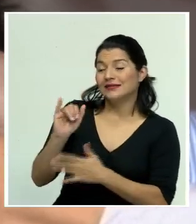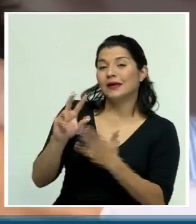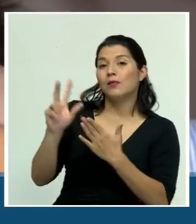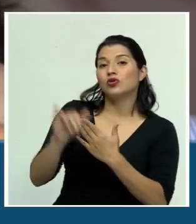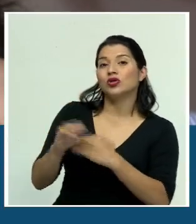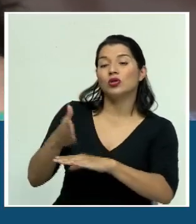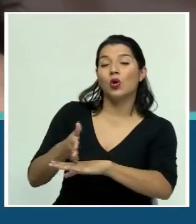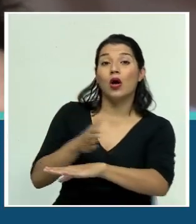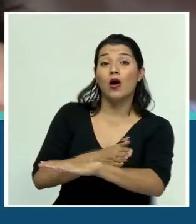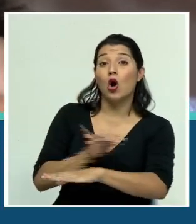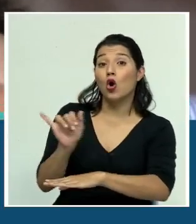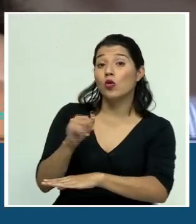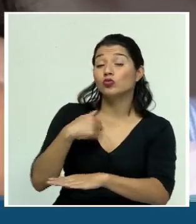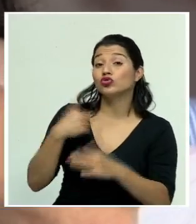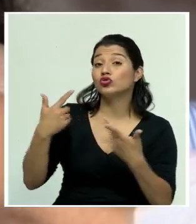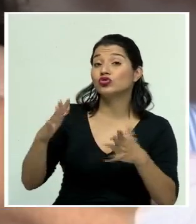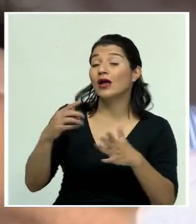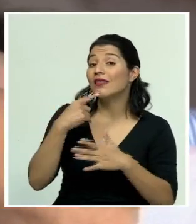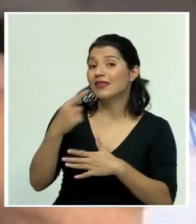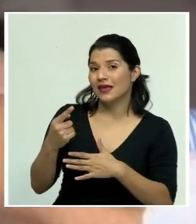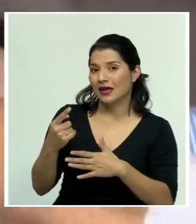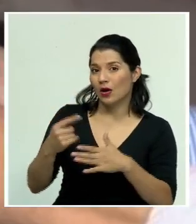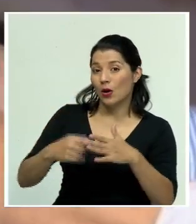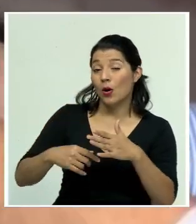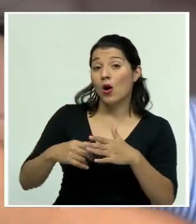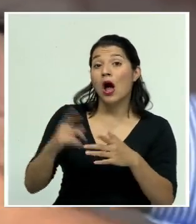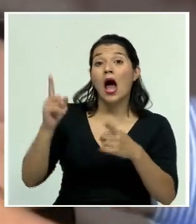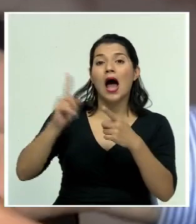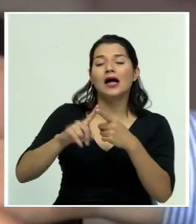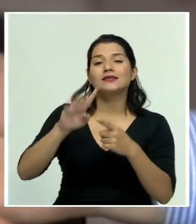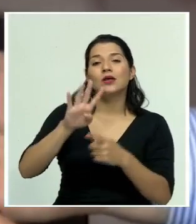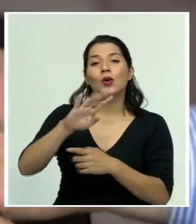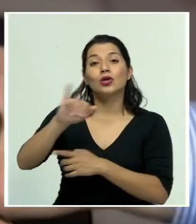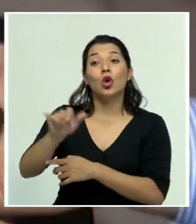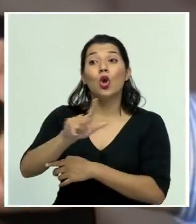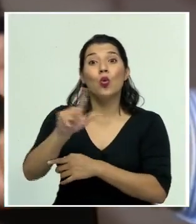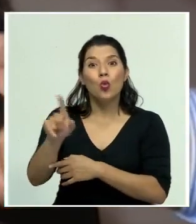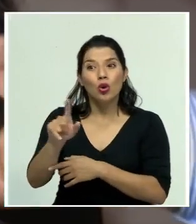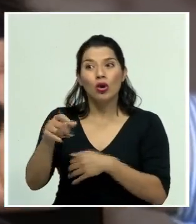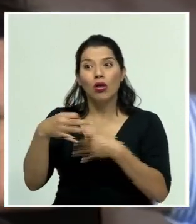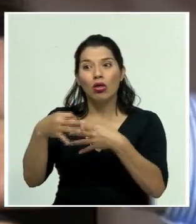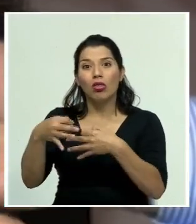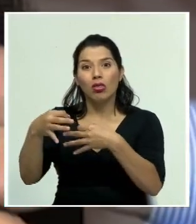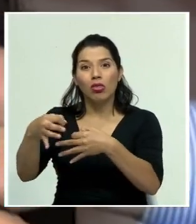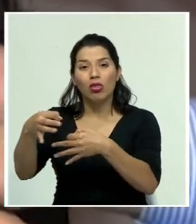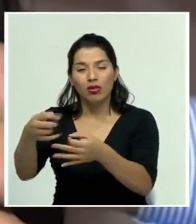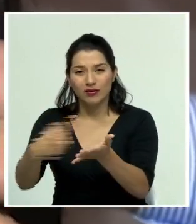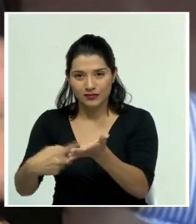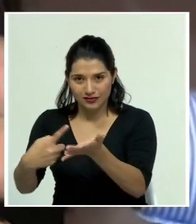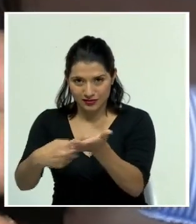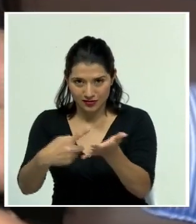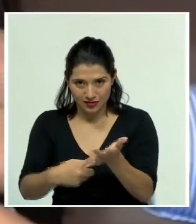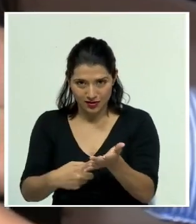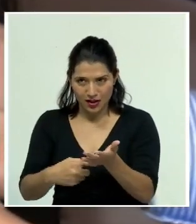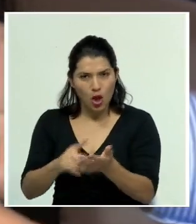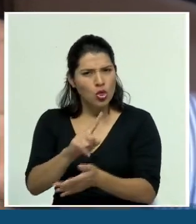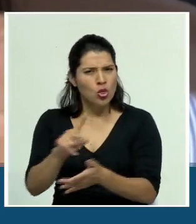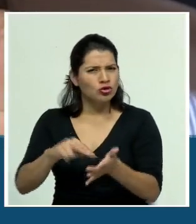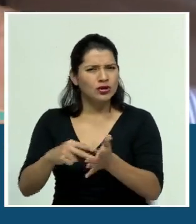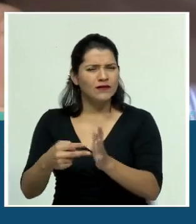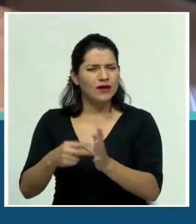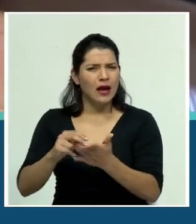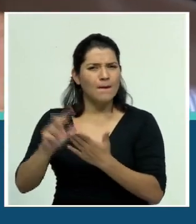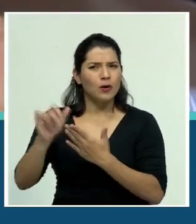bien dije anteriormente, hasta el 4 de julio habían pospuesto la discusión de este proyecto. Eso no impide que el proyecto vaya avanzando. Tenemos una